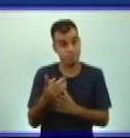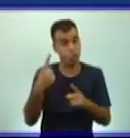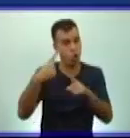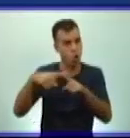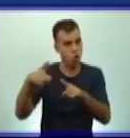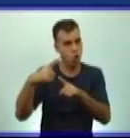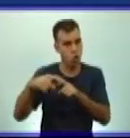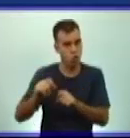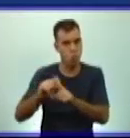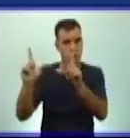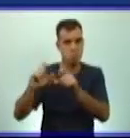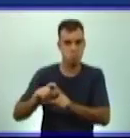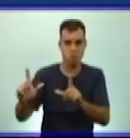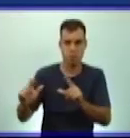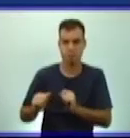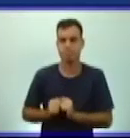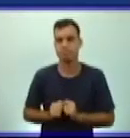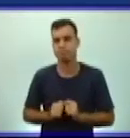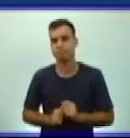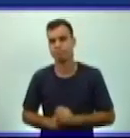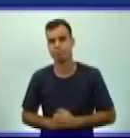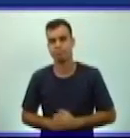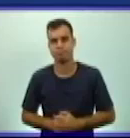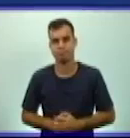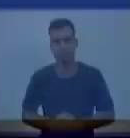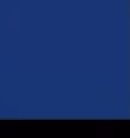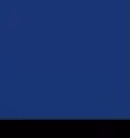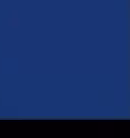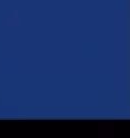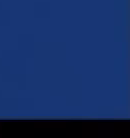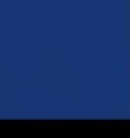nos caracterizan el movimiento rotacional.